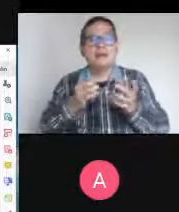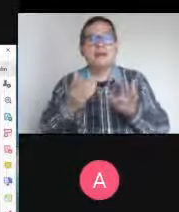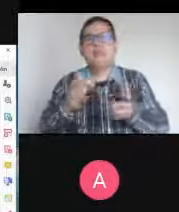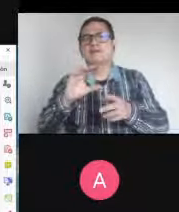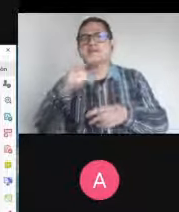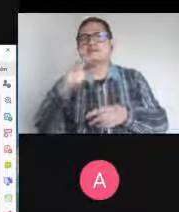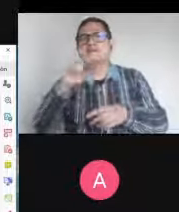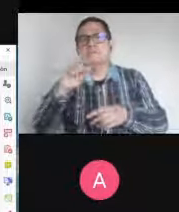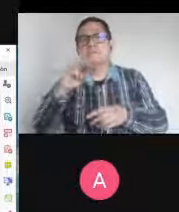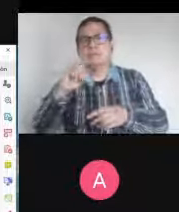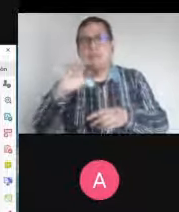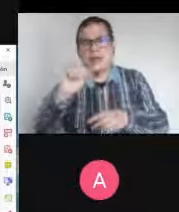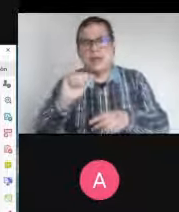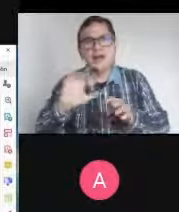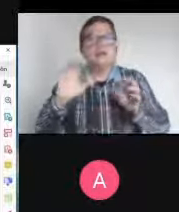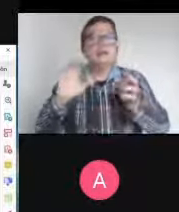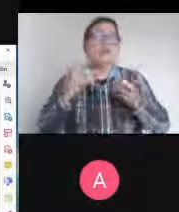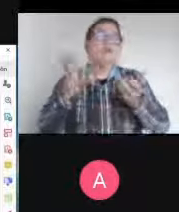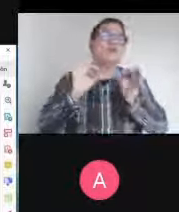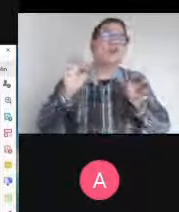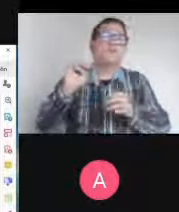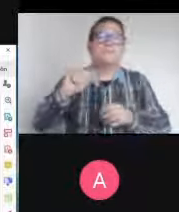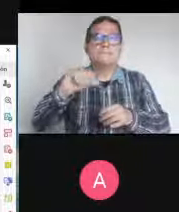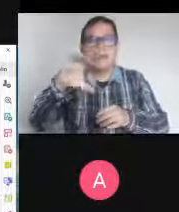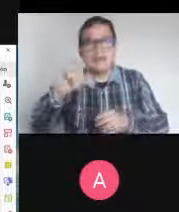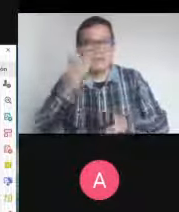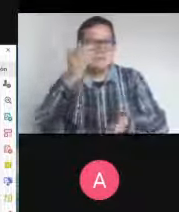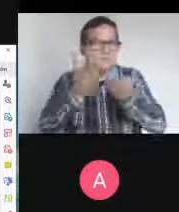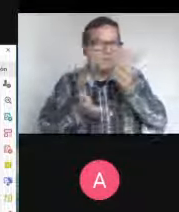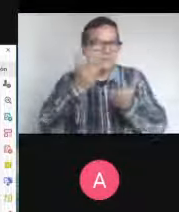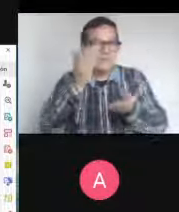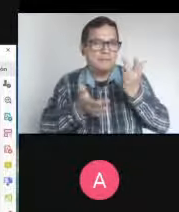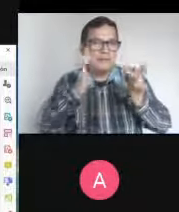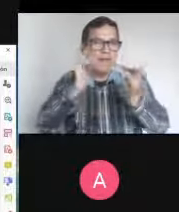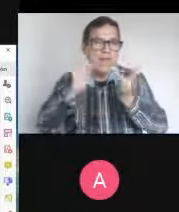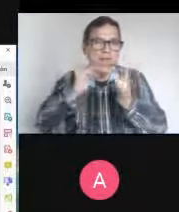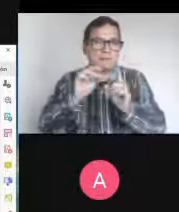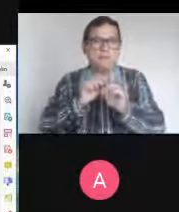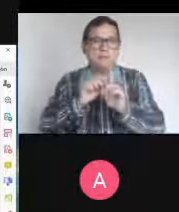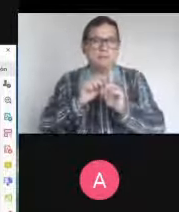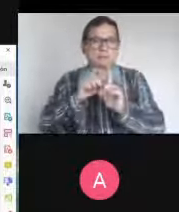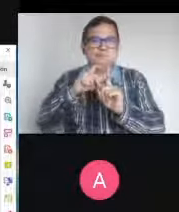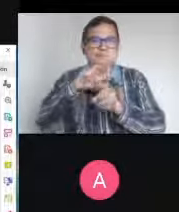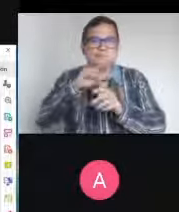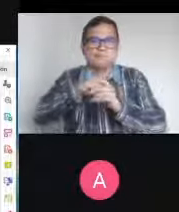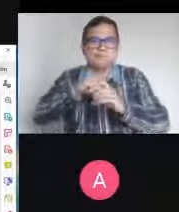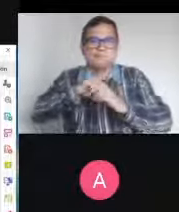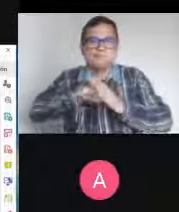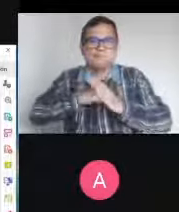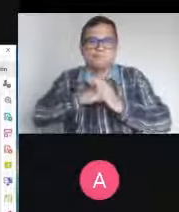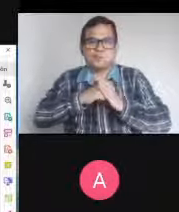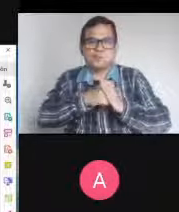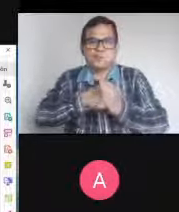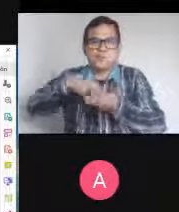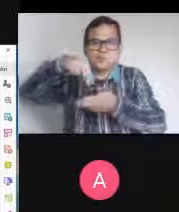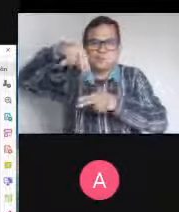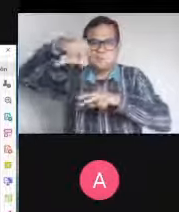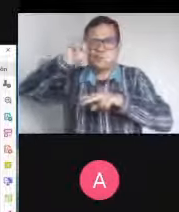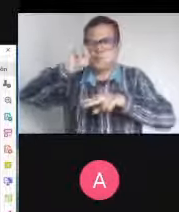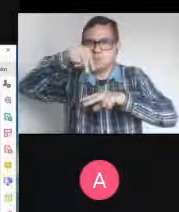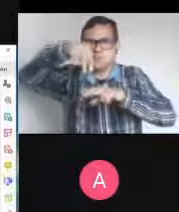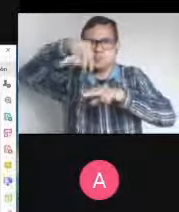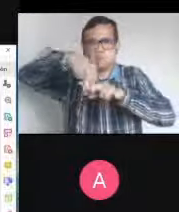dependiendo el tipo de condensador. ¿Listo? Entonces, lo que hace es que en una placa va a mantener una parte